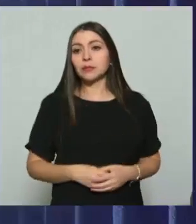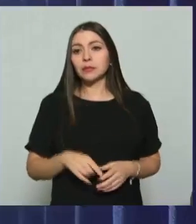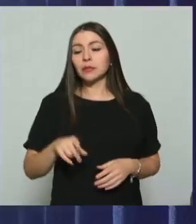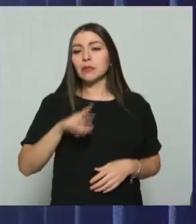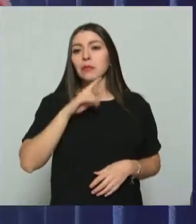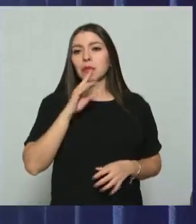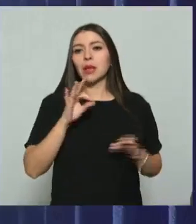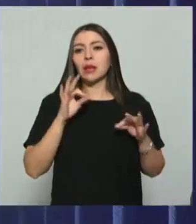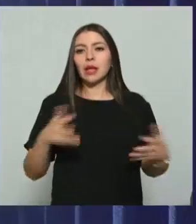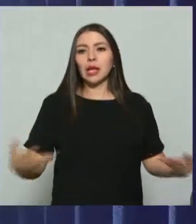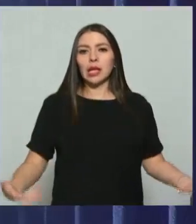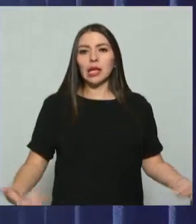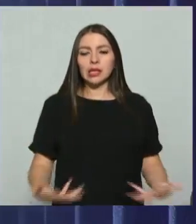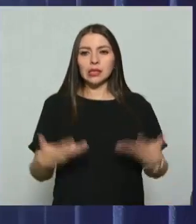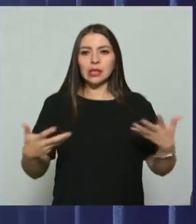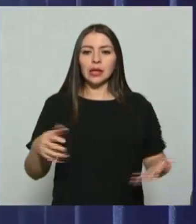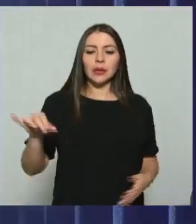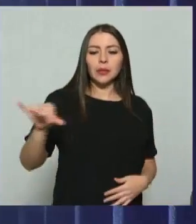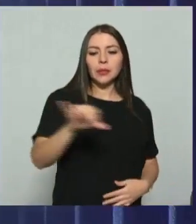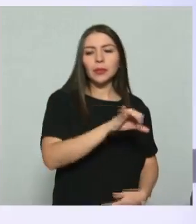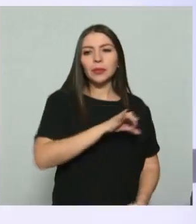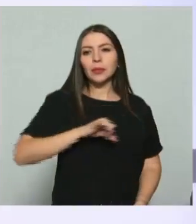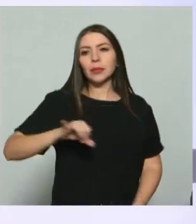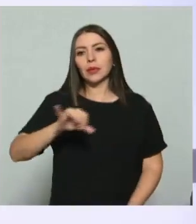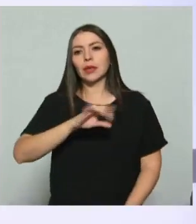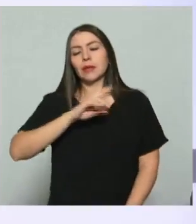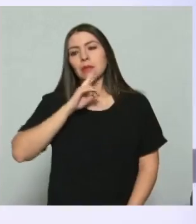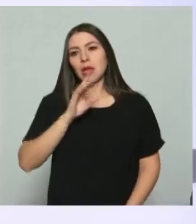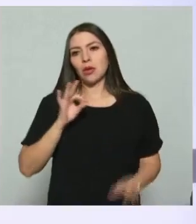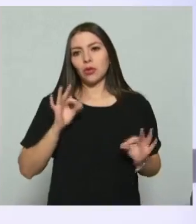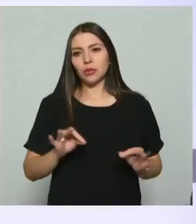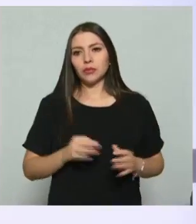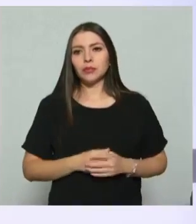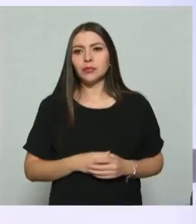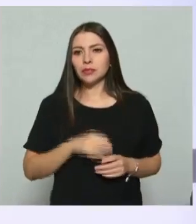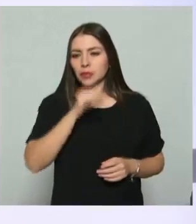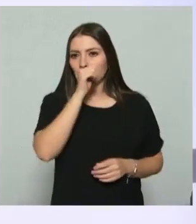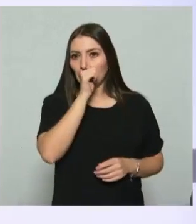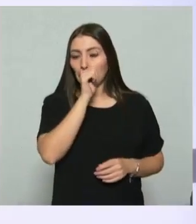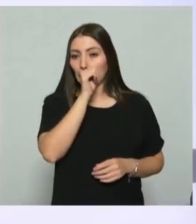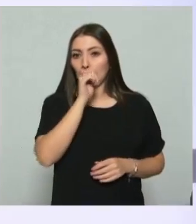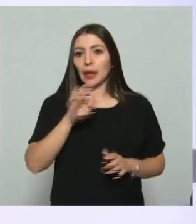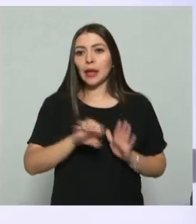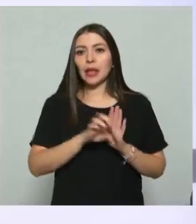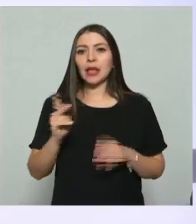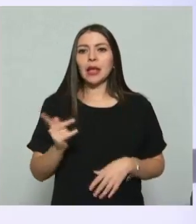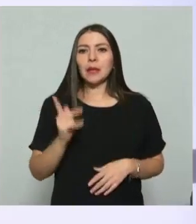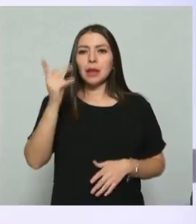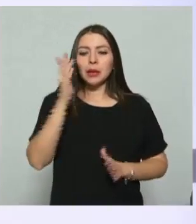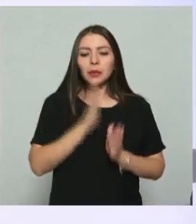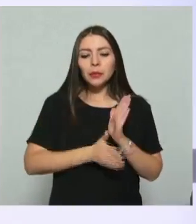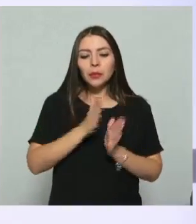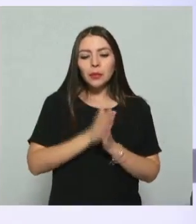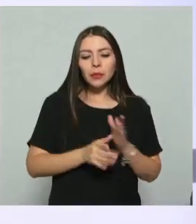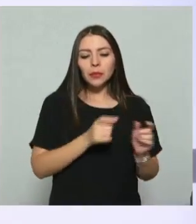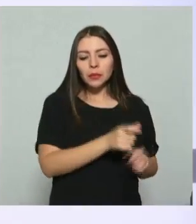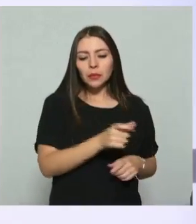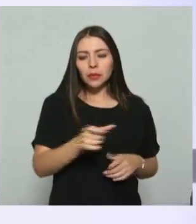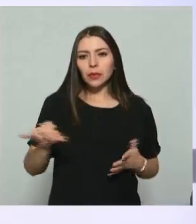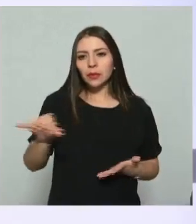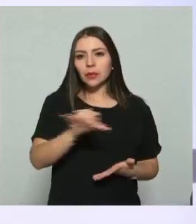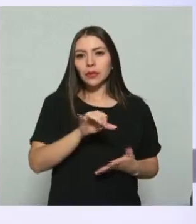de olivo. Exacto, en ensalada fresco, como ¿no? aderezo, digamos, ¿no? En un carpachito de verduras, por ejemplo, le pones aceite de olivo y te resalta